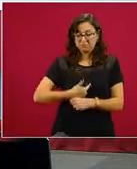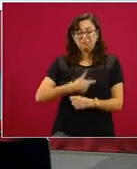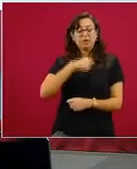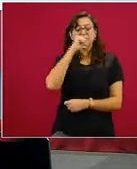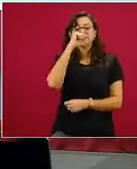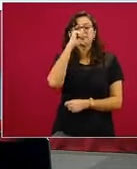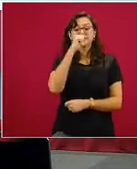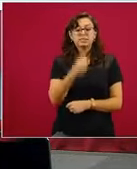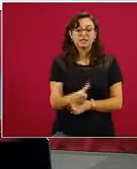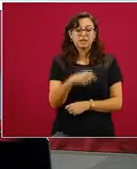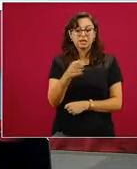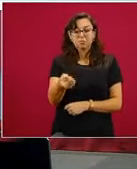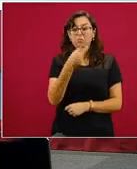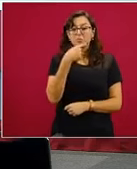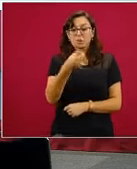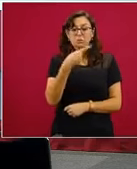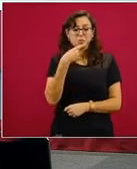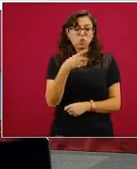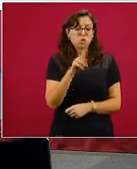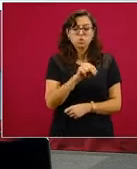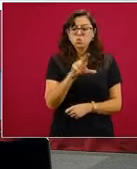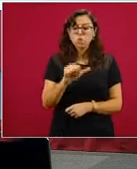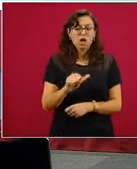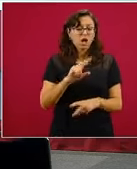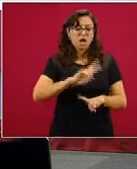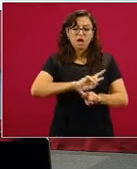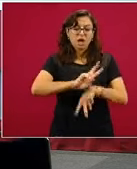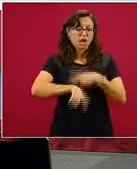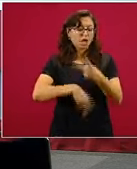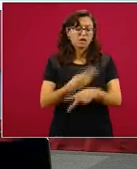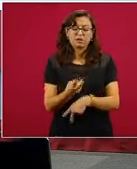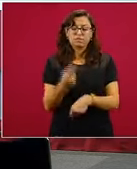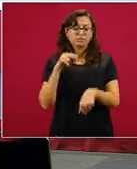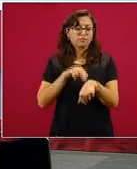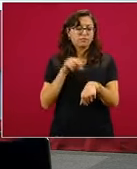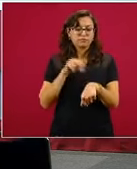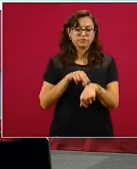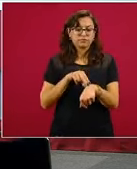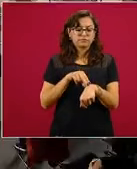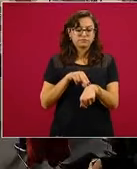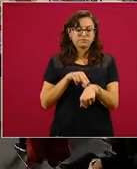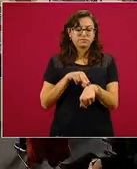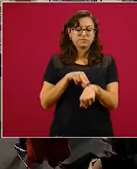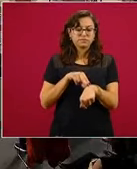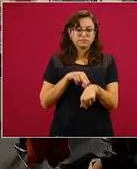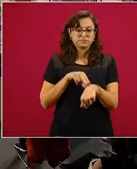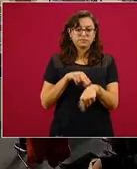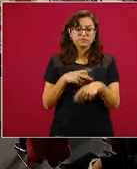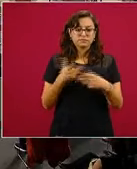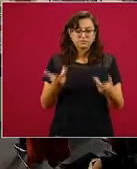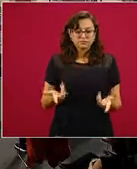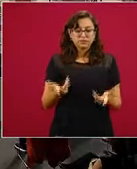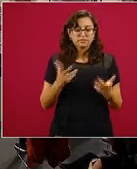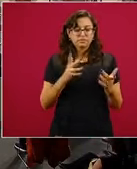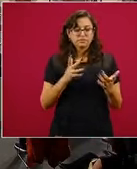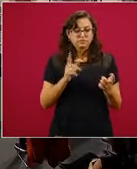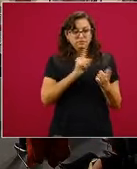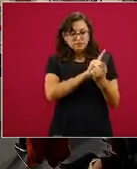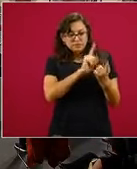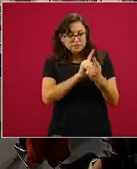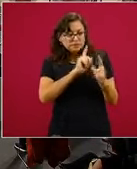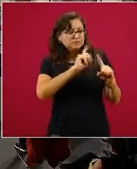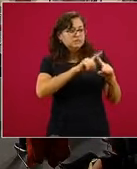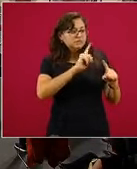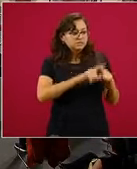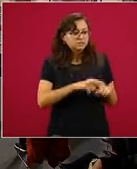el tratamiento o no acude a consulta cuando requerimos hacer el estudio de contactos para que se le